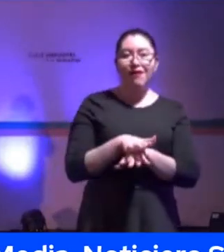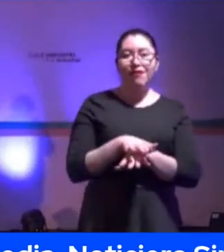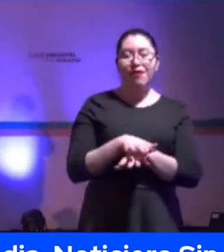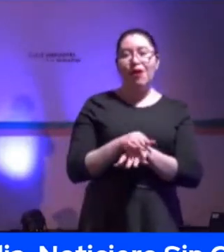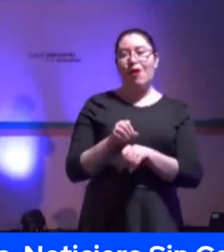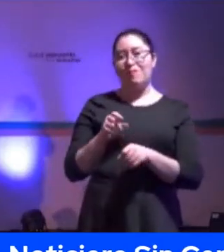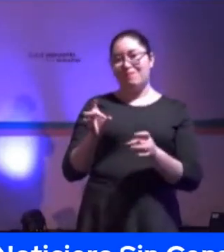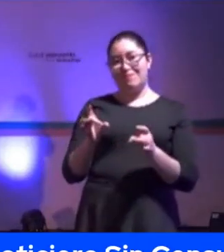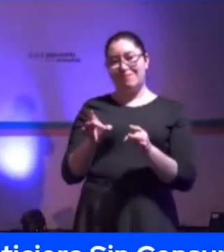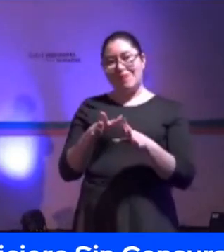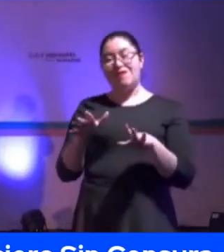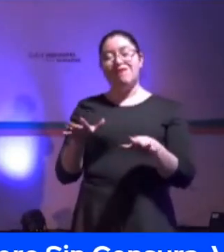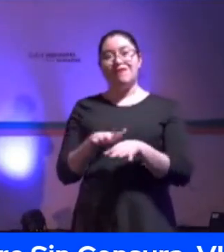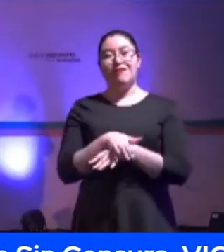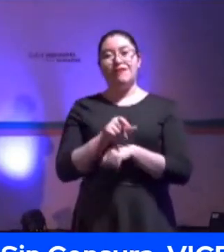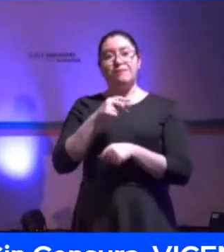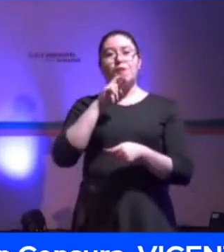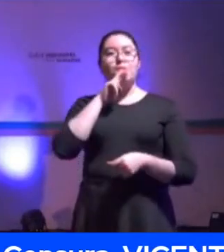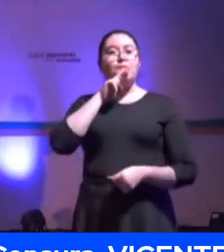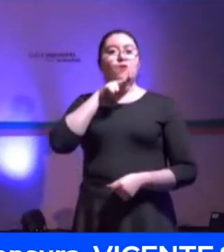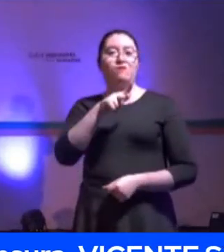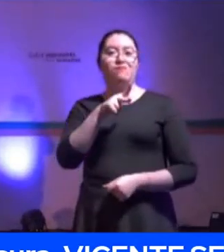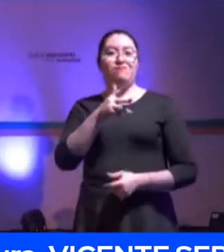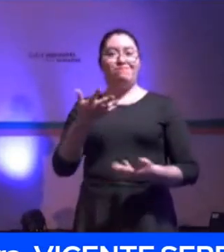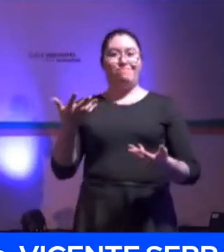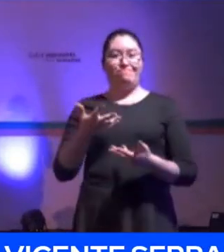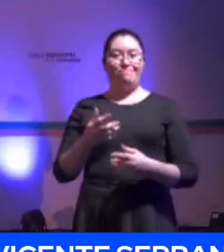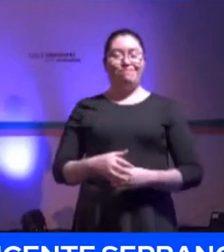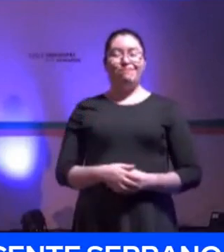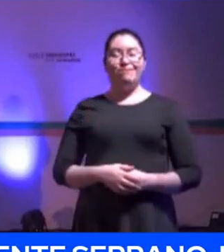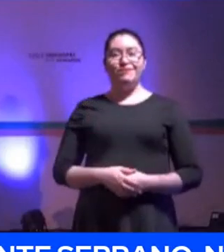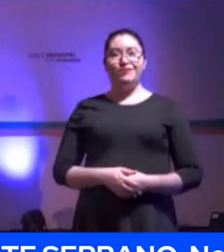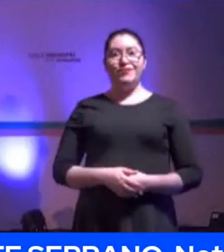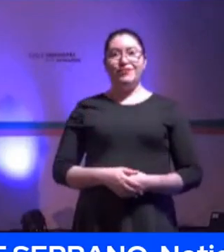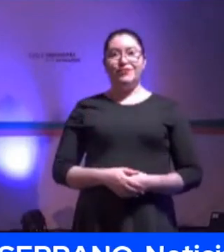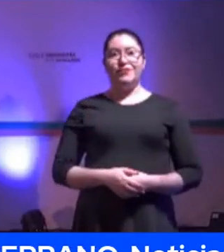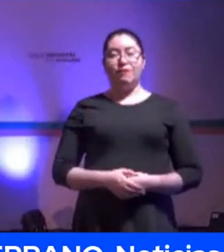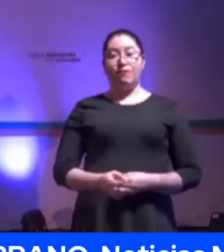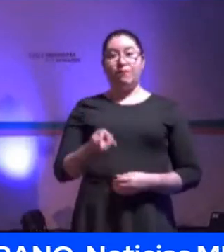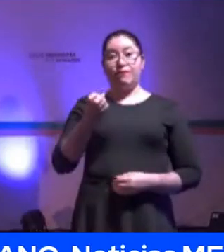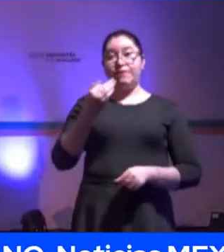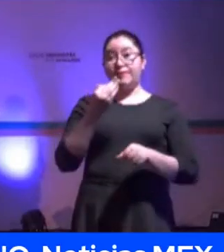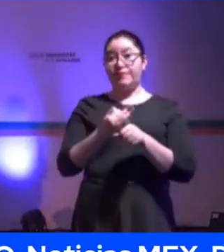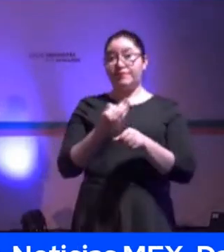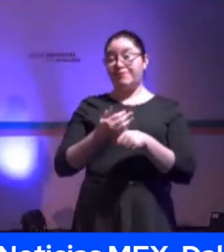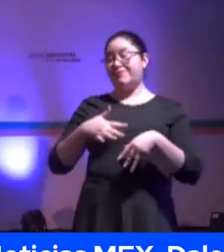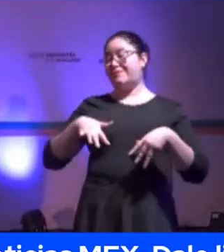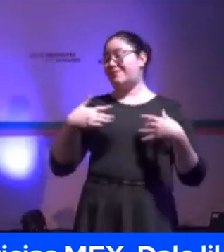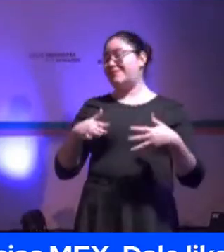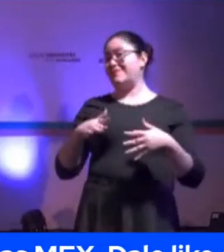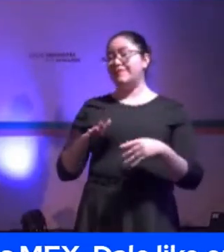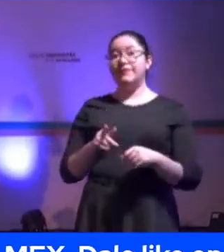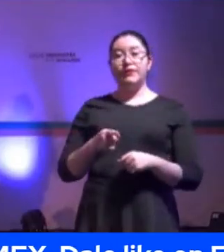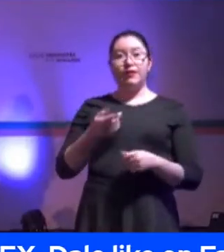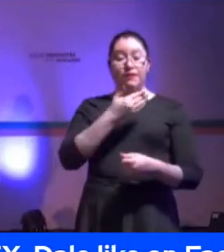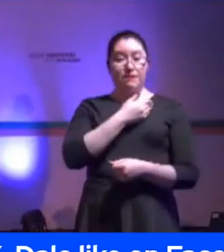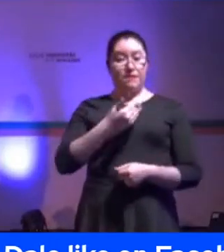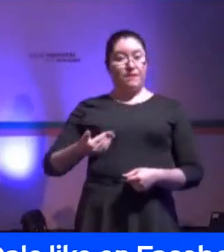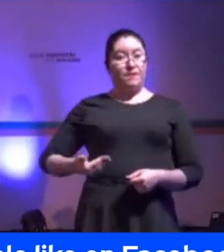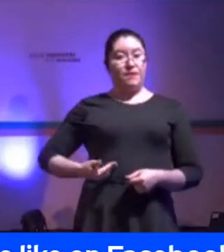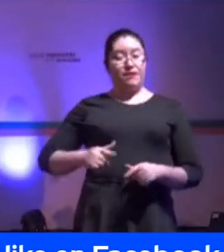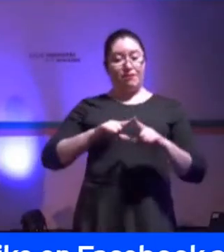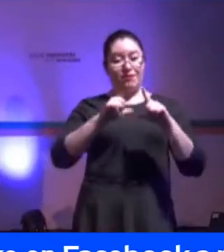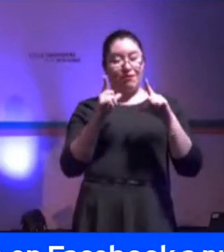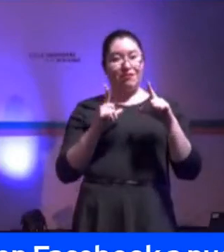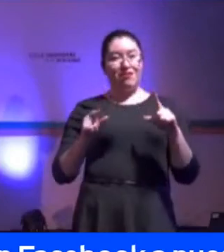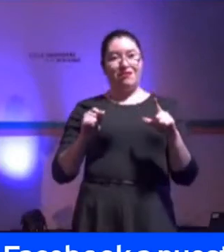situación y la empieza a mejorar. Es por eso que yo aplaudo enormemente lo que hizo el presidente de la República con